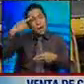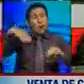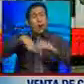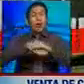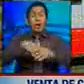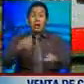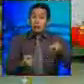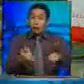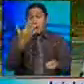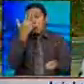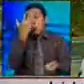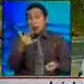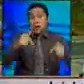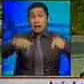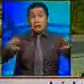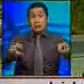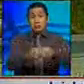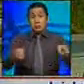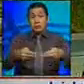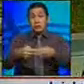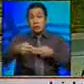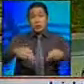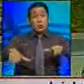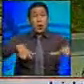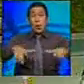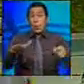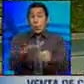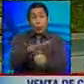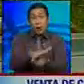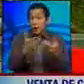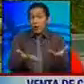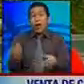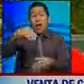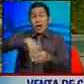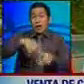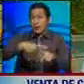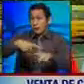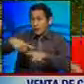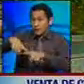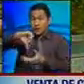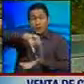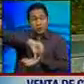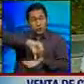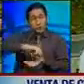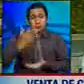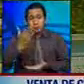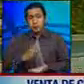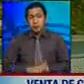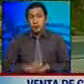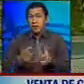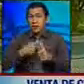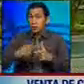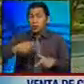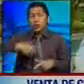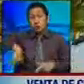CTE buscando otros espacios físicos, no solamente en Guayaquil, sino en los demás cantones. Es decir, el actual no es suficiente. No, lo que tenemos es que